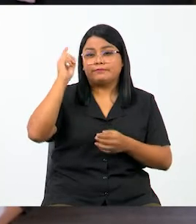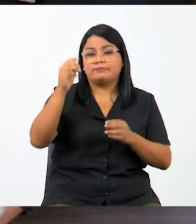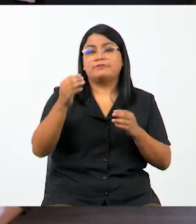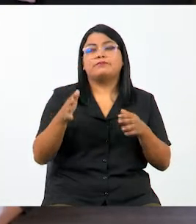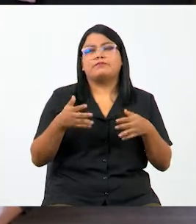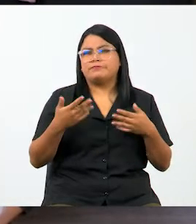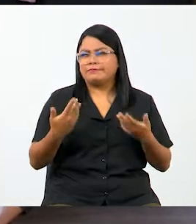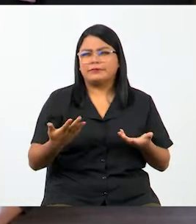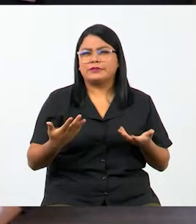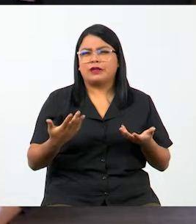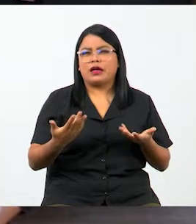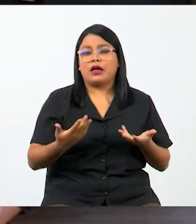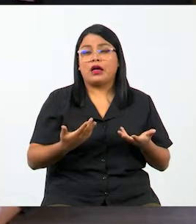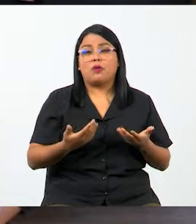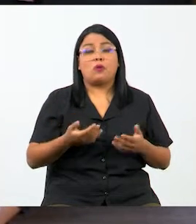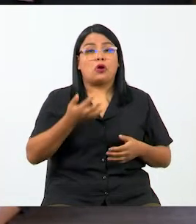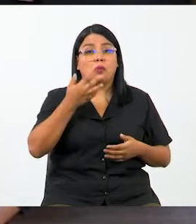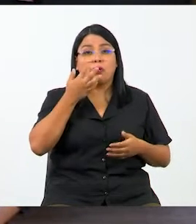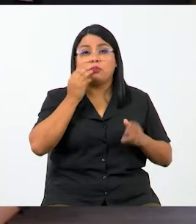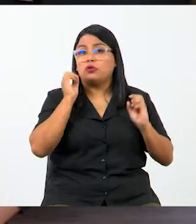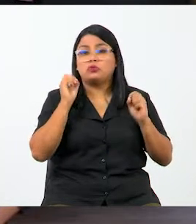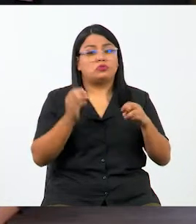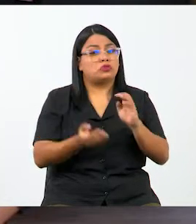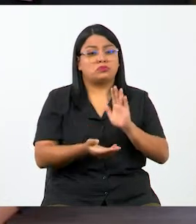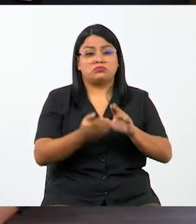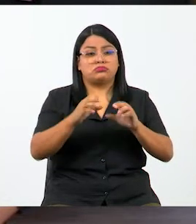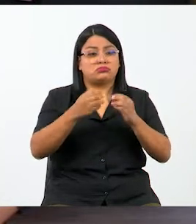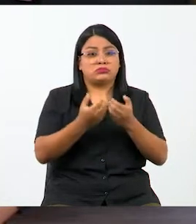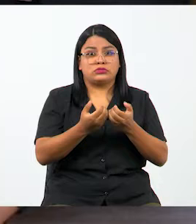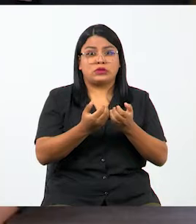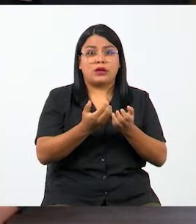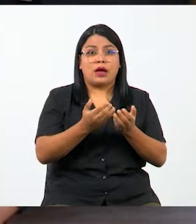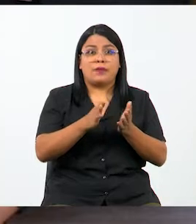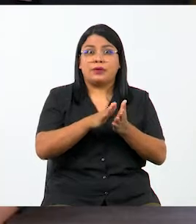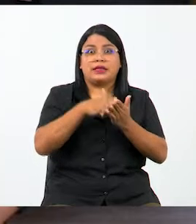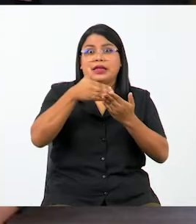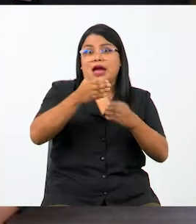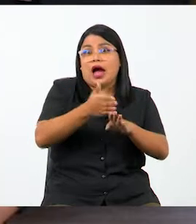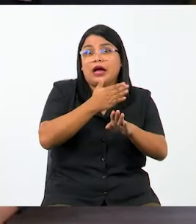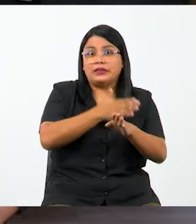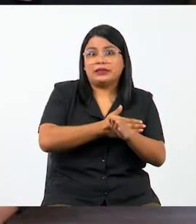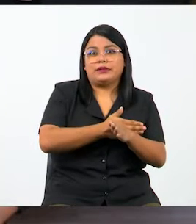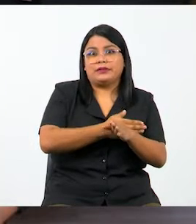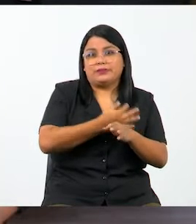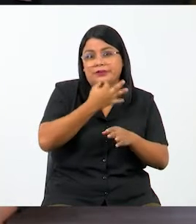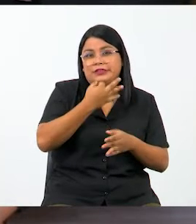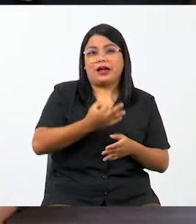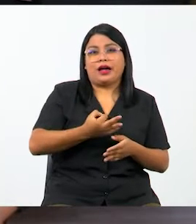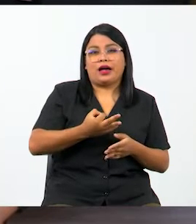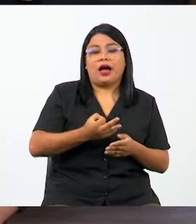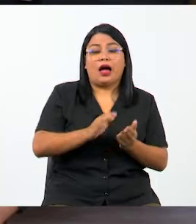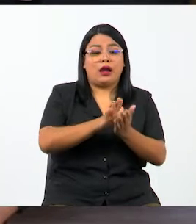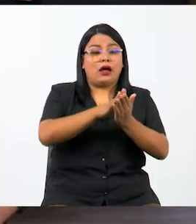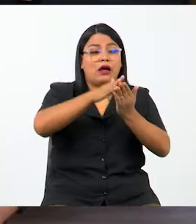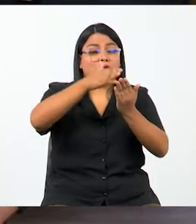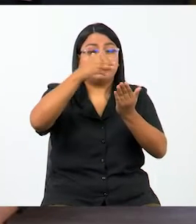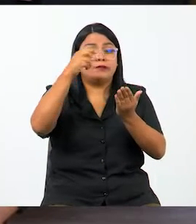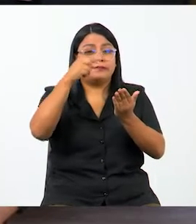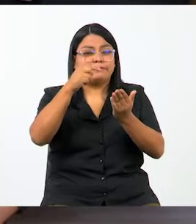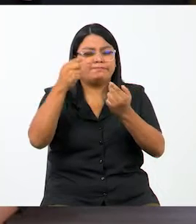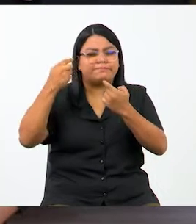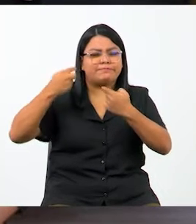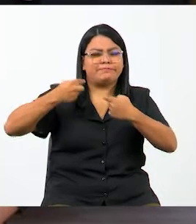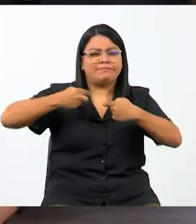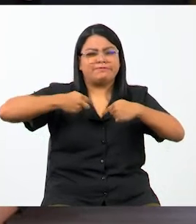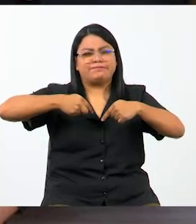podemos desarrollar una clase sin haber planificado. La planificación nos marca la ruta, el camino que debemos seguir